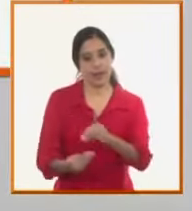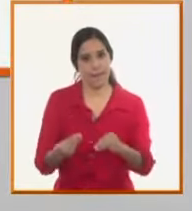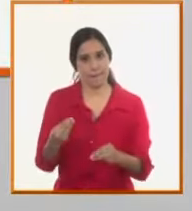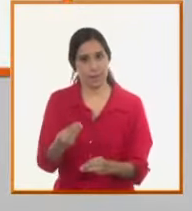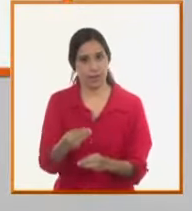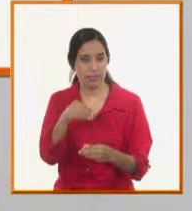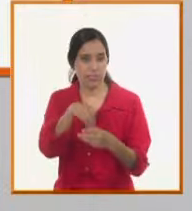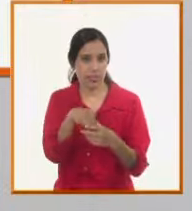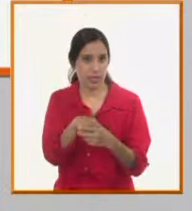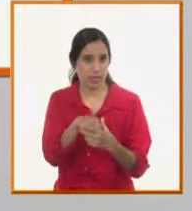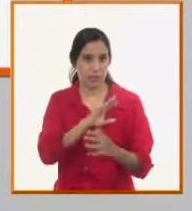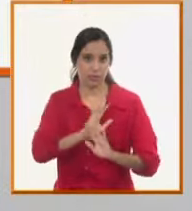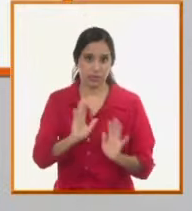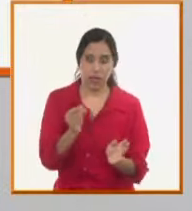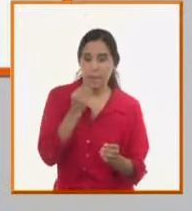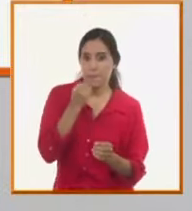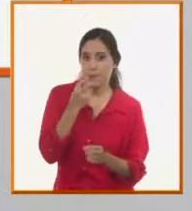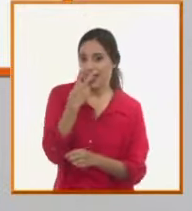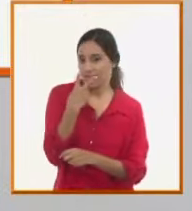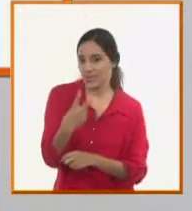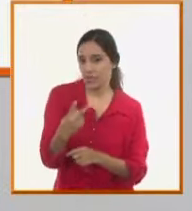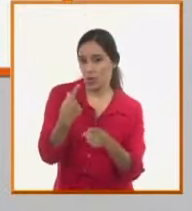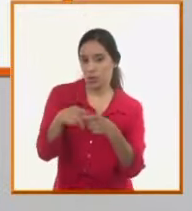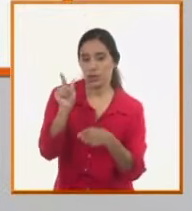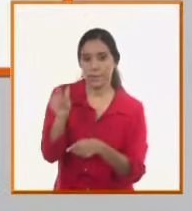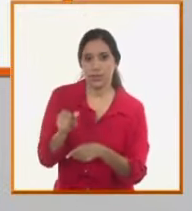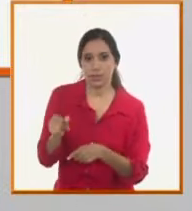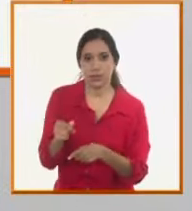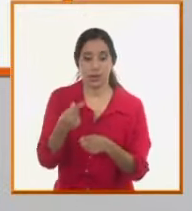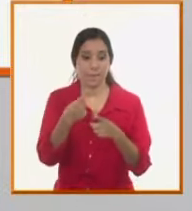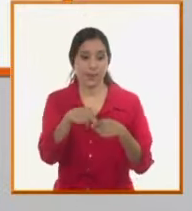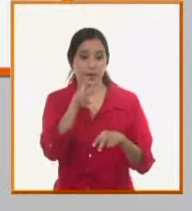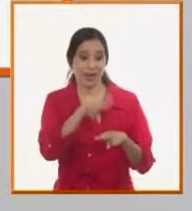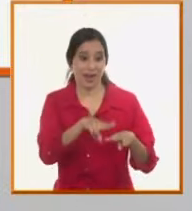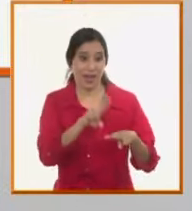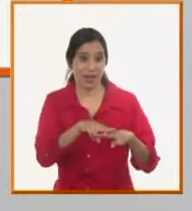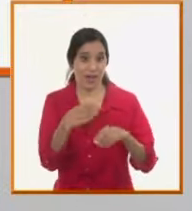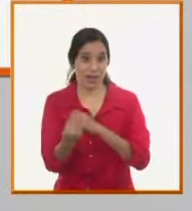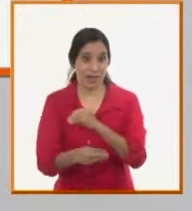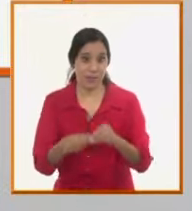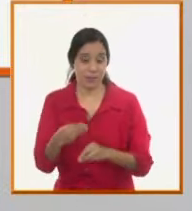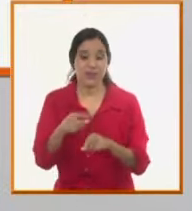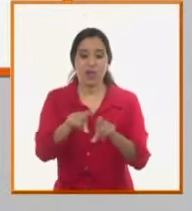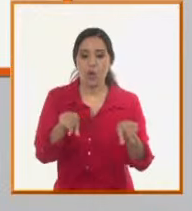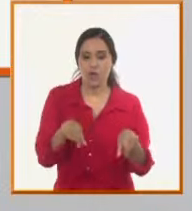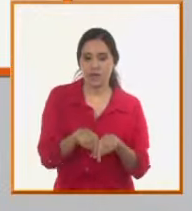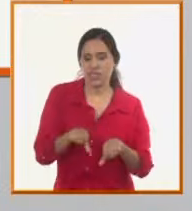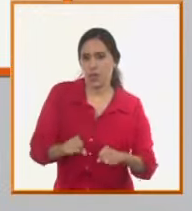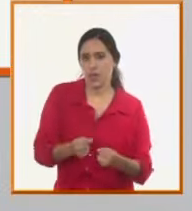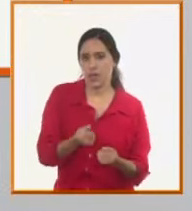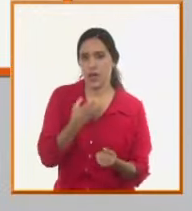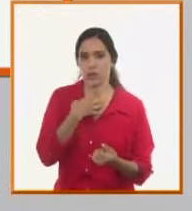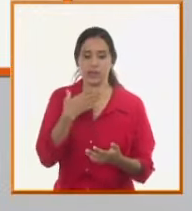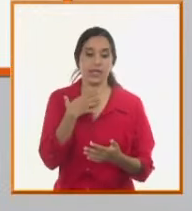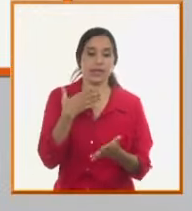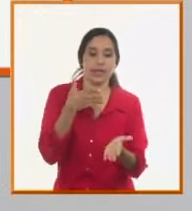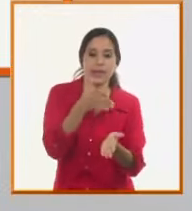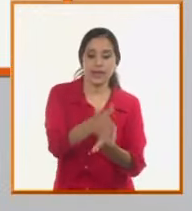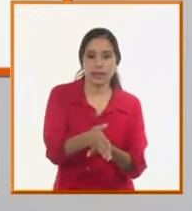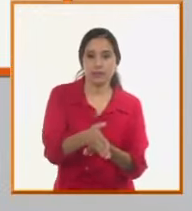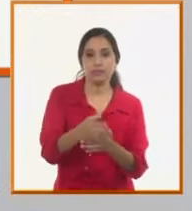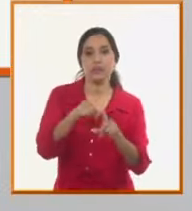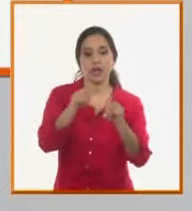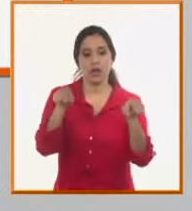inclusive le pone el agente que la va a atender. Pero Rosana ya está en La Habana, tiene que ir a la oficina de La Habana. Tiene que ir a la oficina de La Habana y tenemos ahí, ponemos en